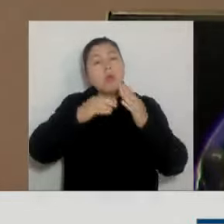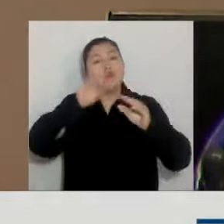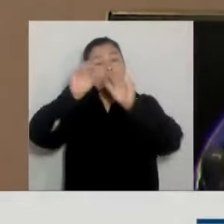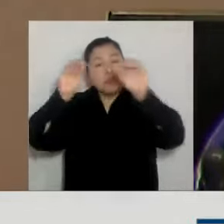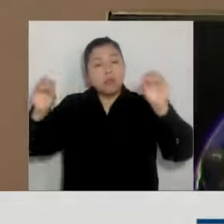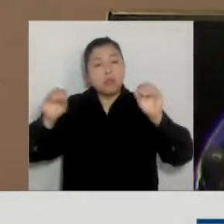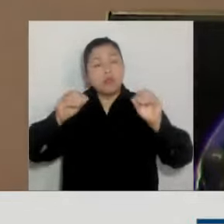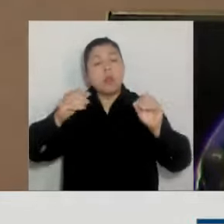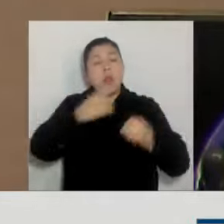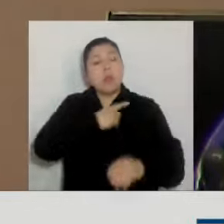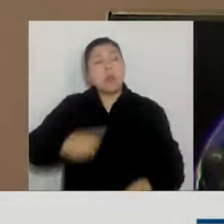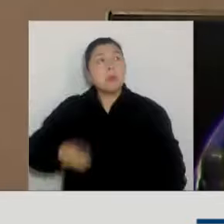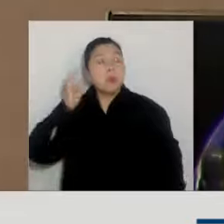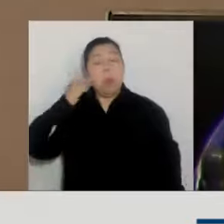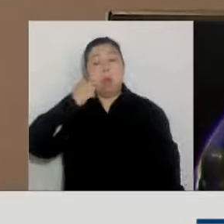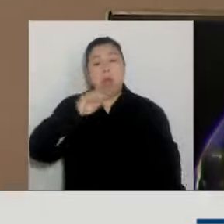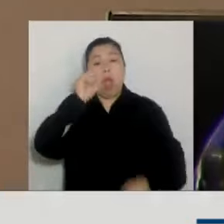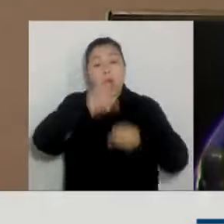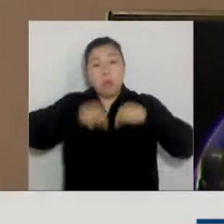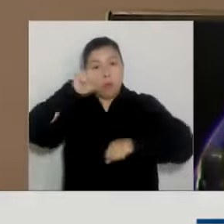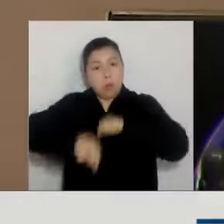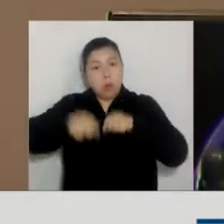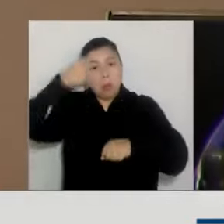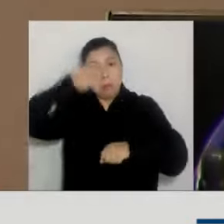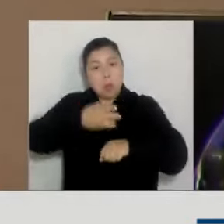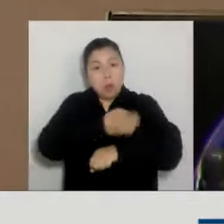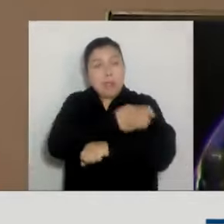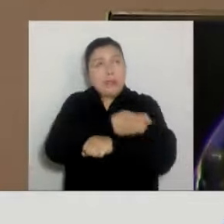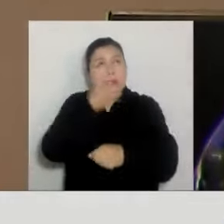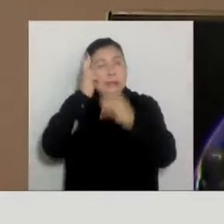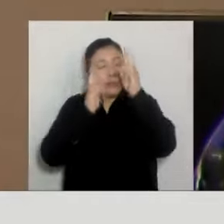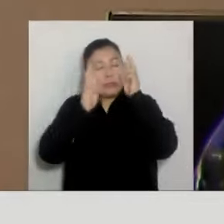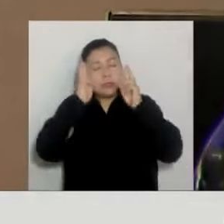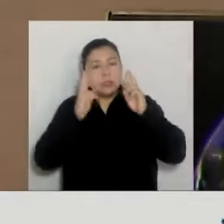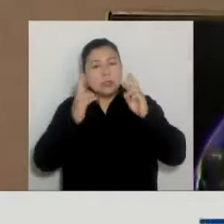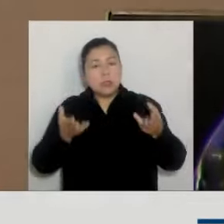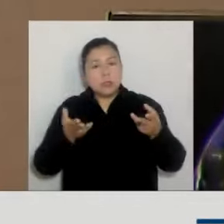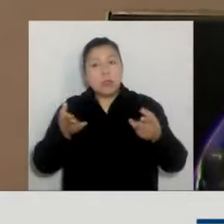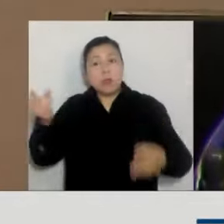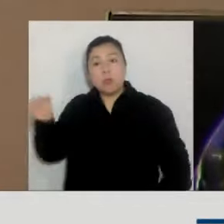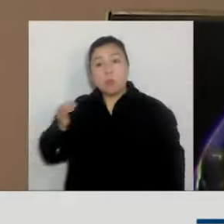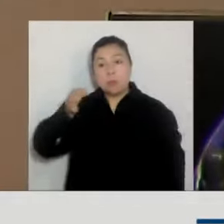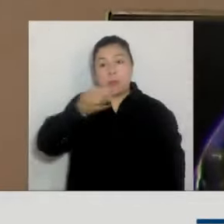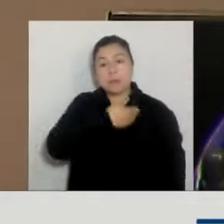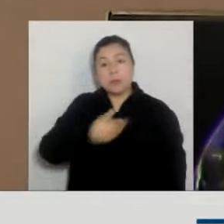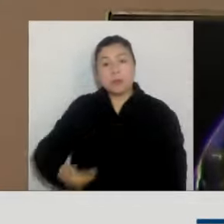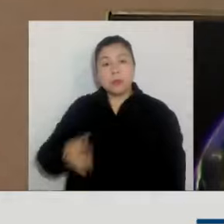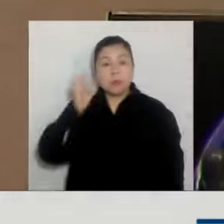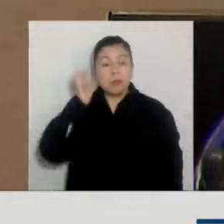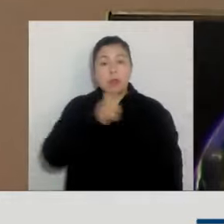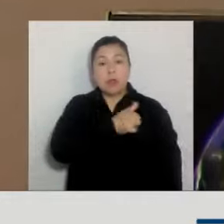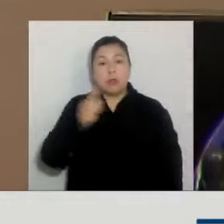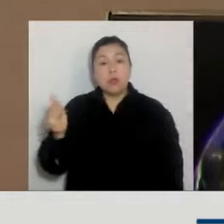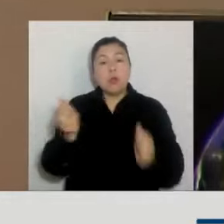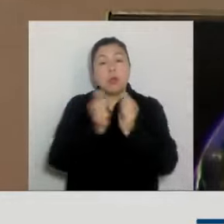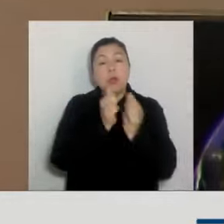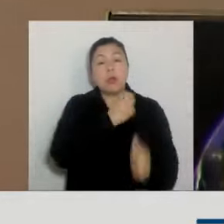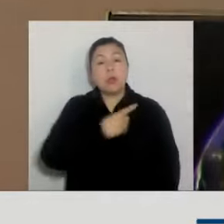aprobarlo Pero antes quiero hacer una reflexión por su intermedio presidenta a todos mis colegas poder